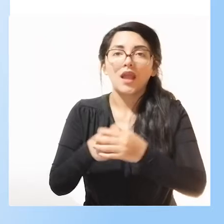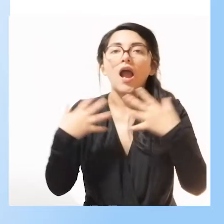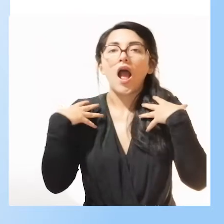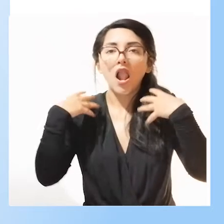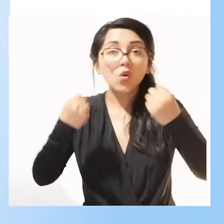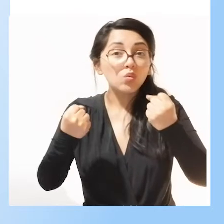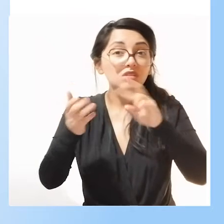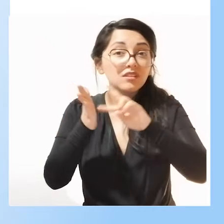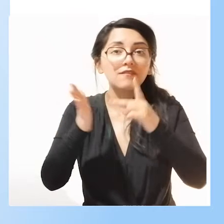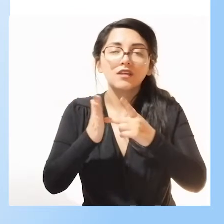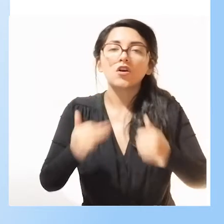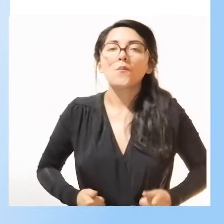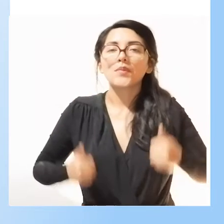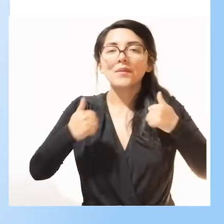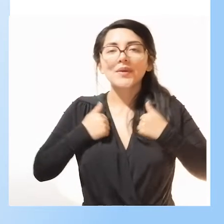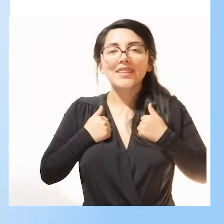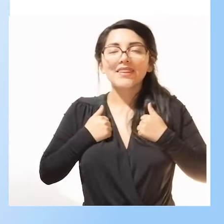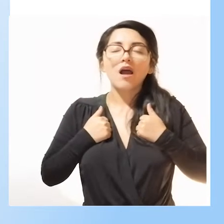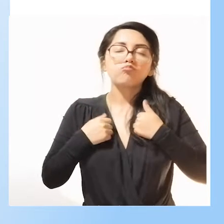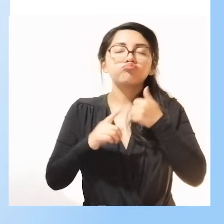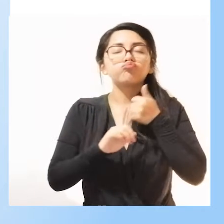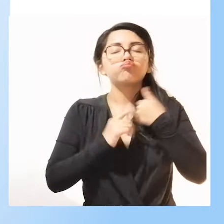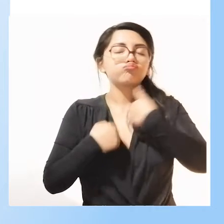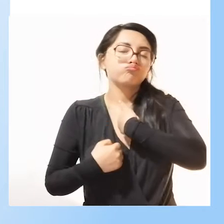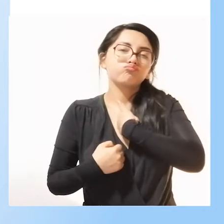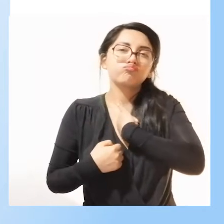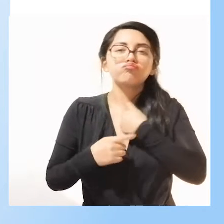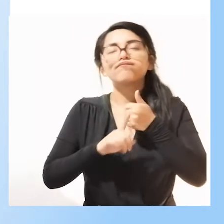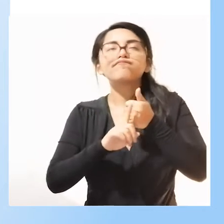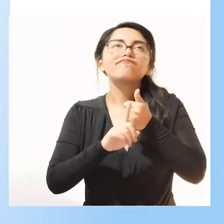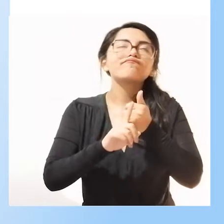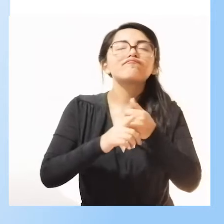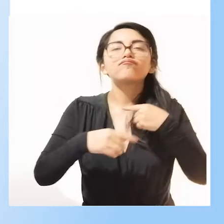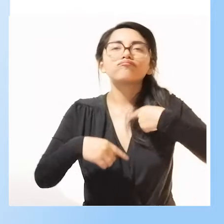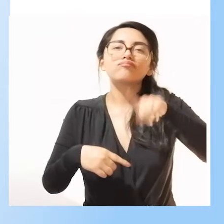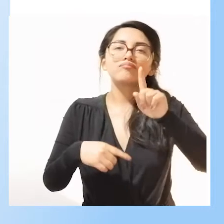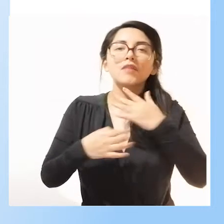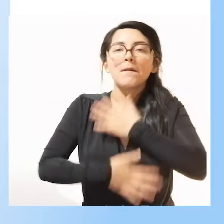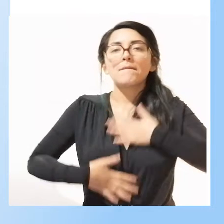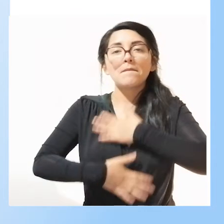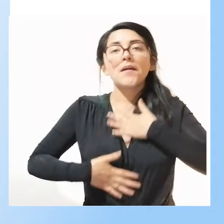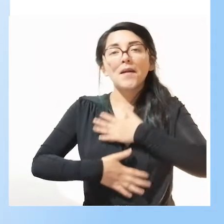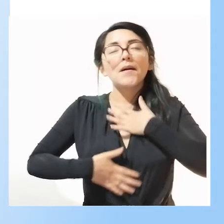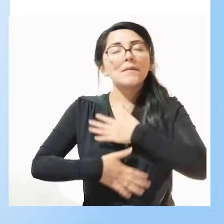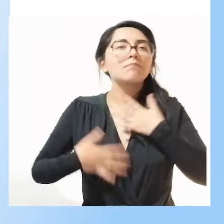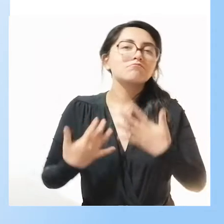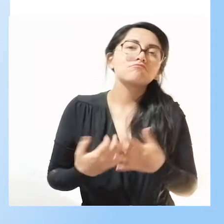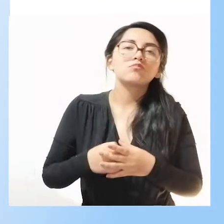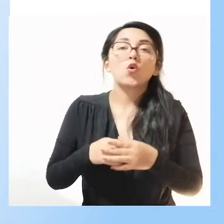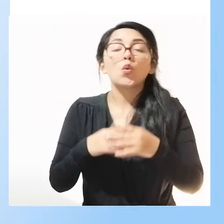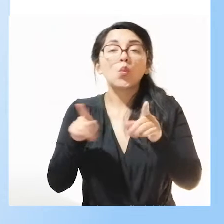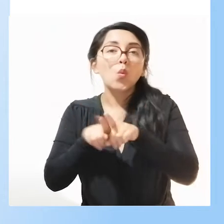una manera de vivir autónoma, solidaria y dichosa, que introduce la